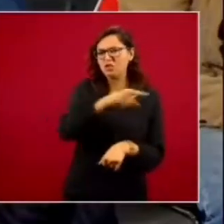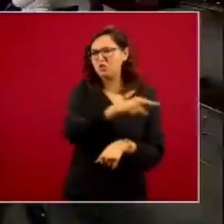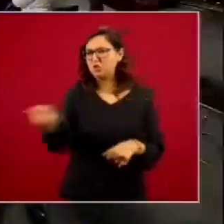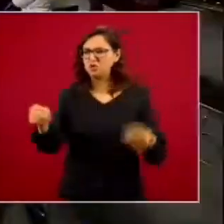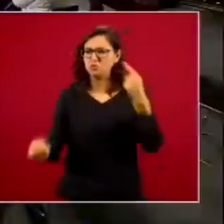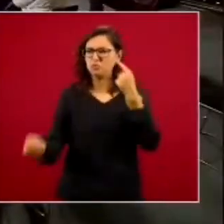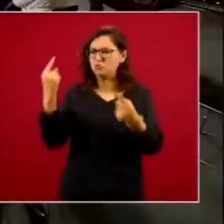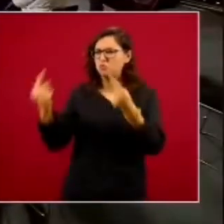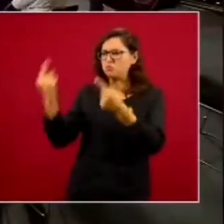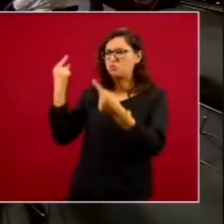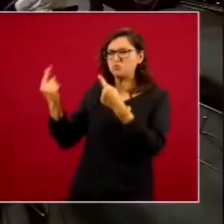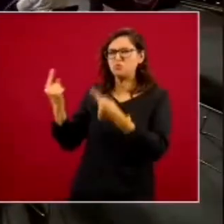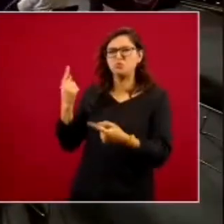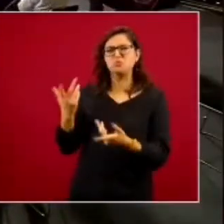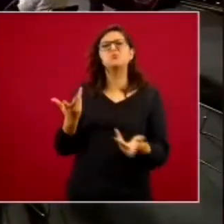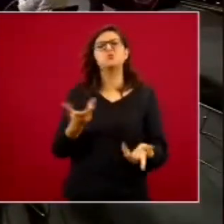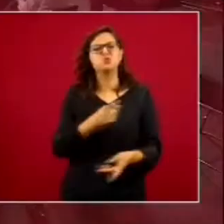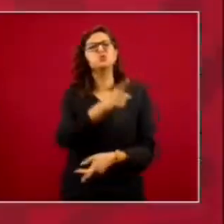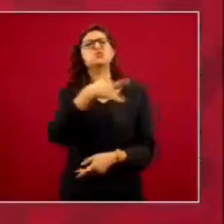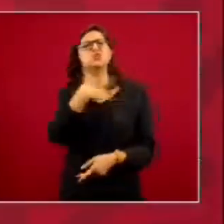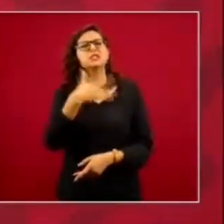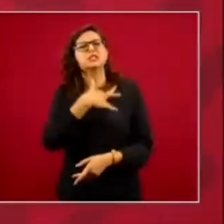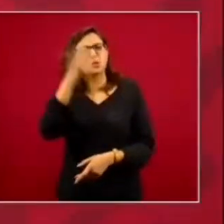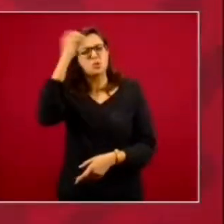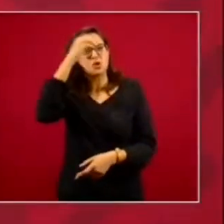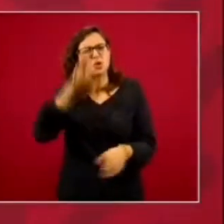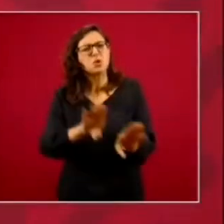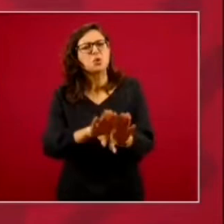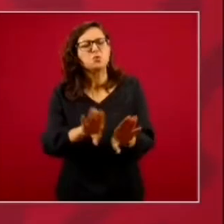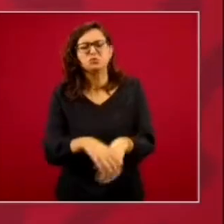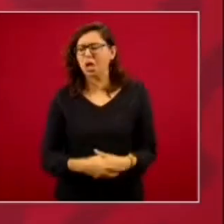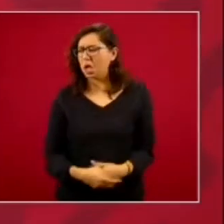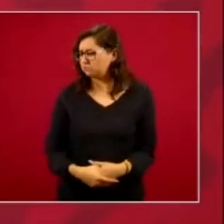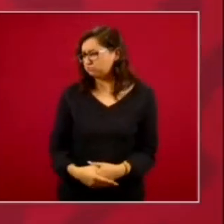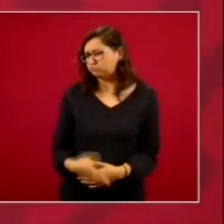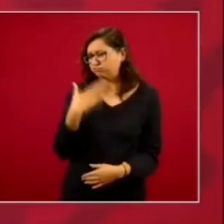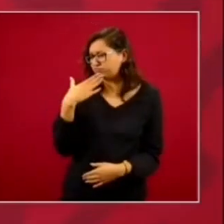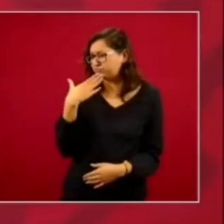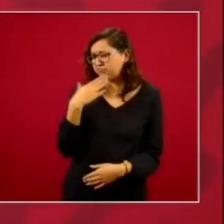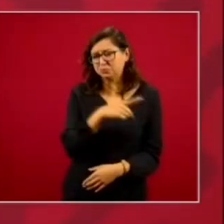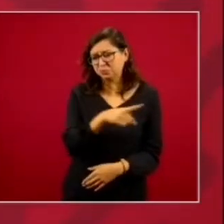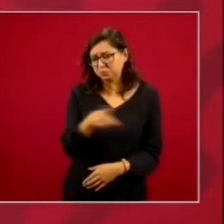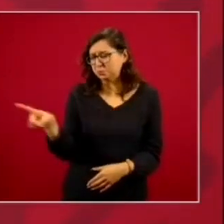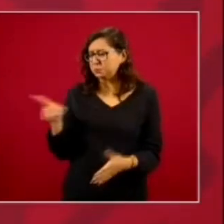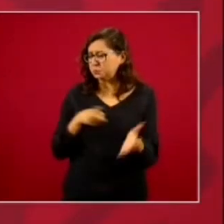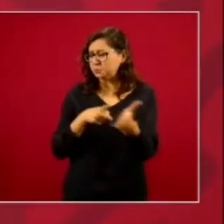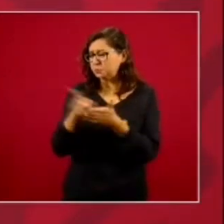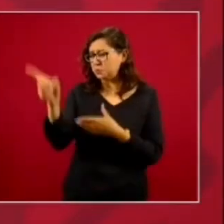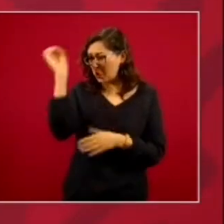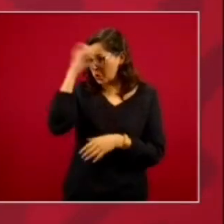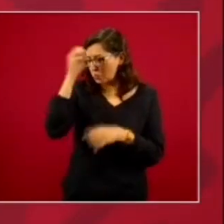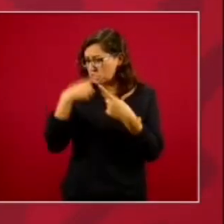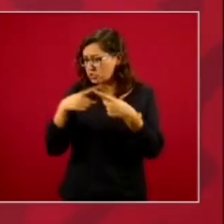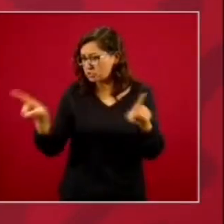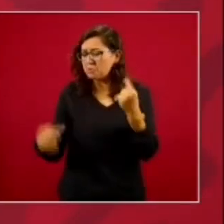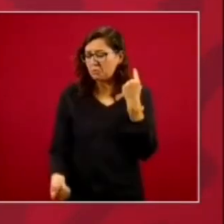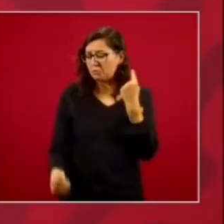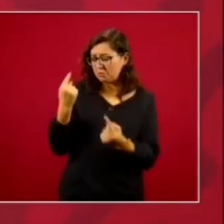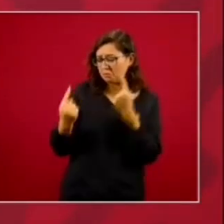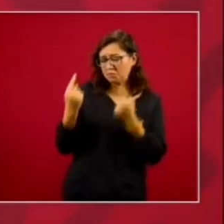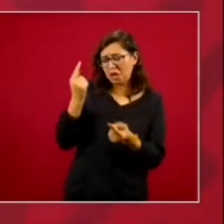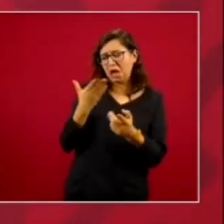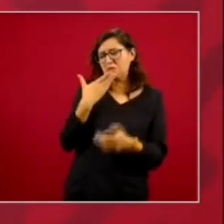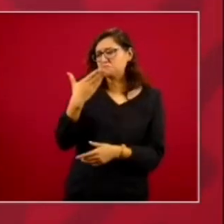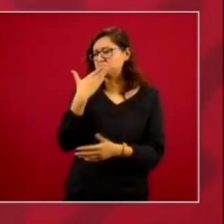en su derecho, que se garantiza en México el derecho a disentir, que hay libertades y que eso